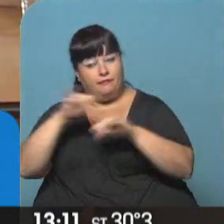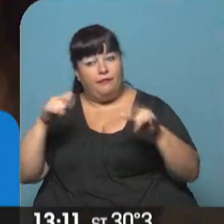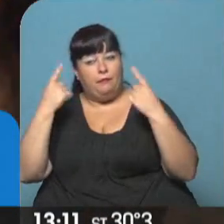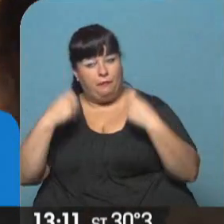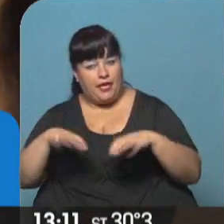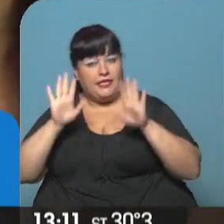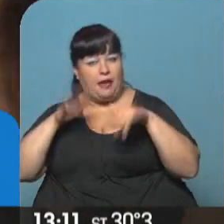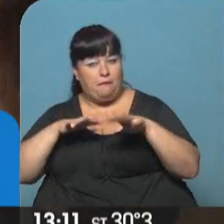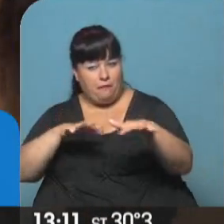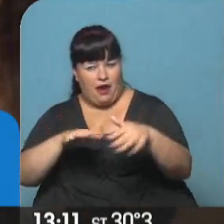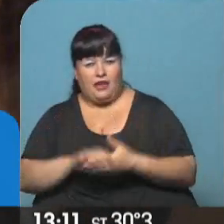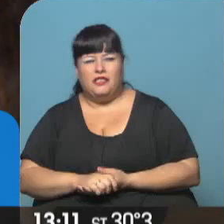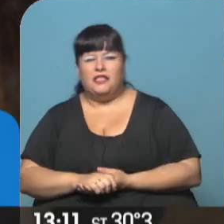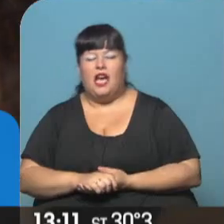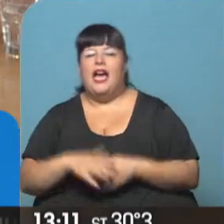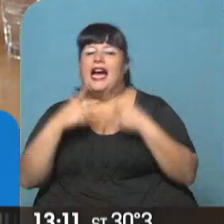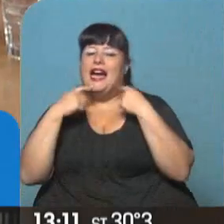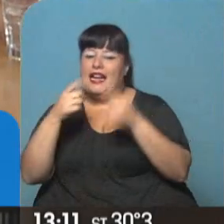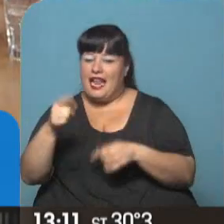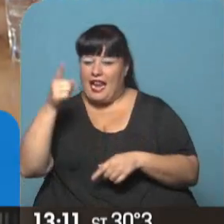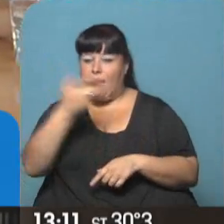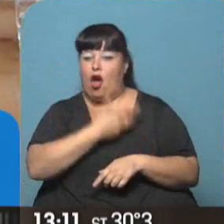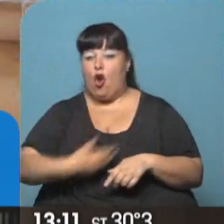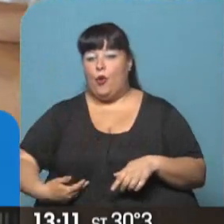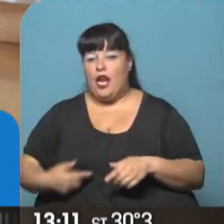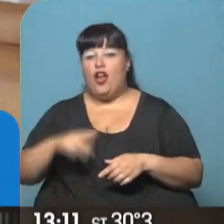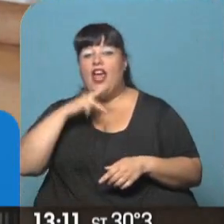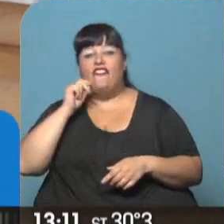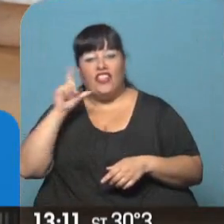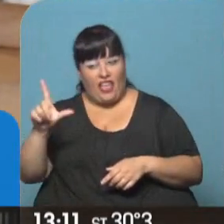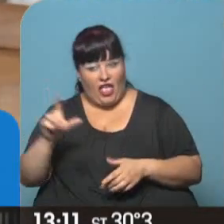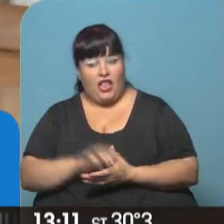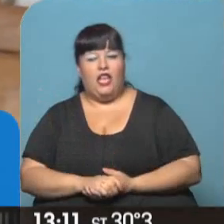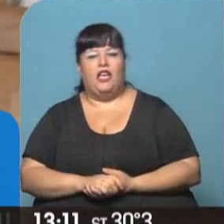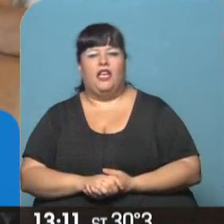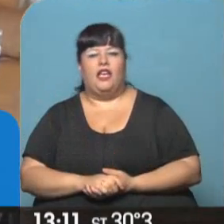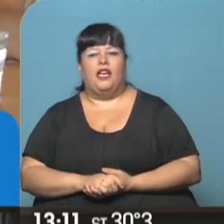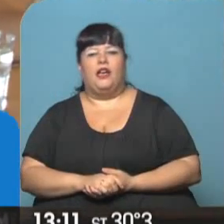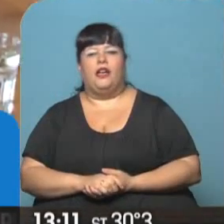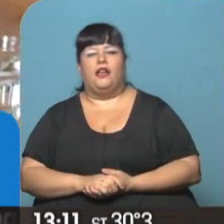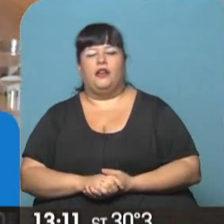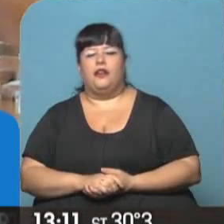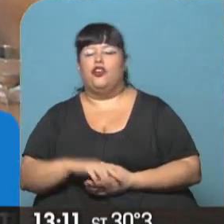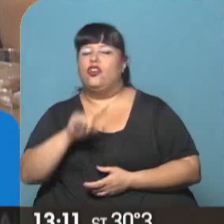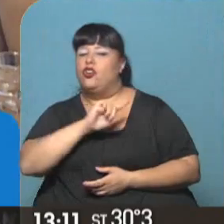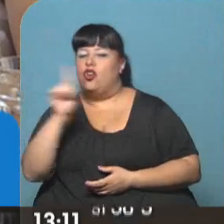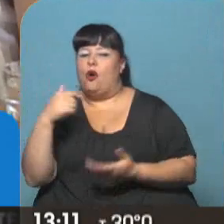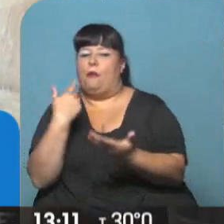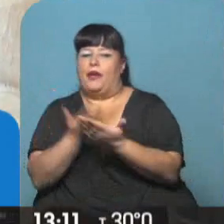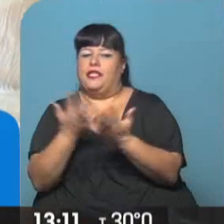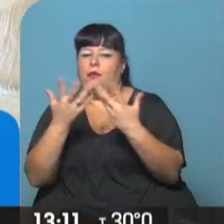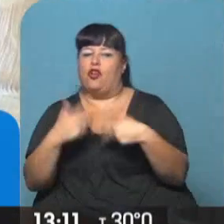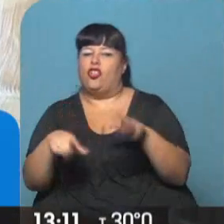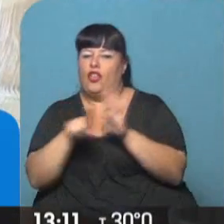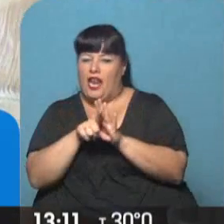marcha, una movilización, reclamándole a la gobernadora María Eugenia Vidal que no presente un proyecto de